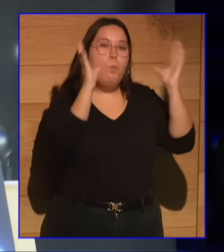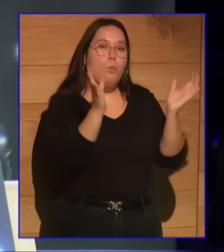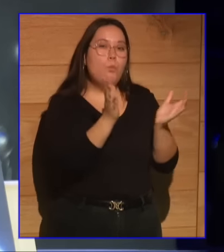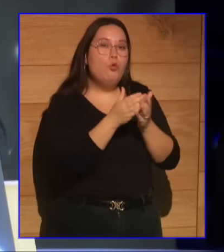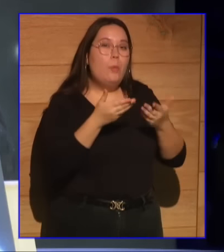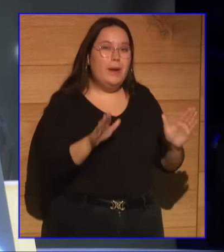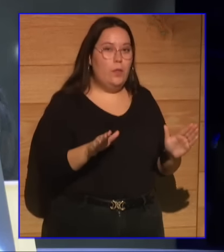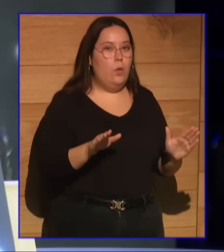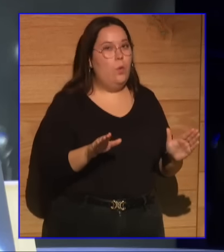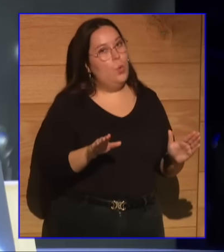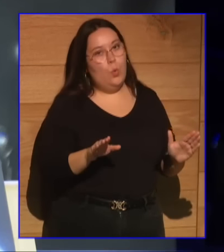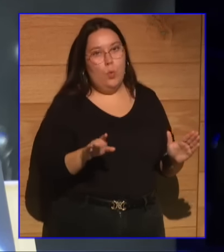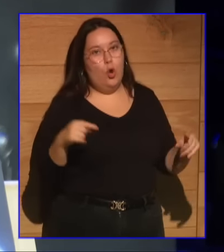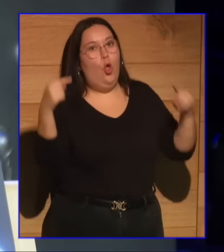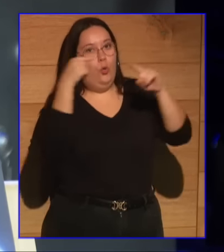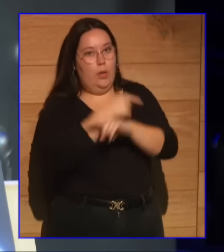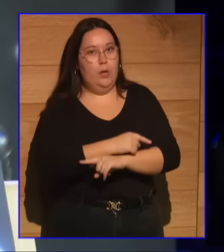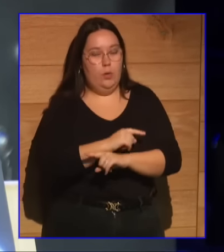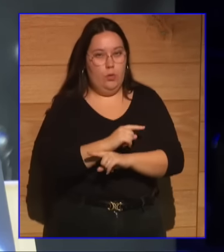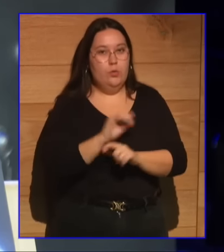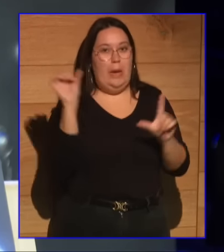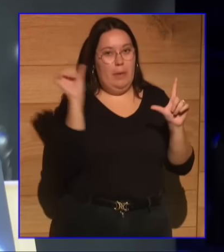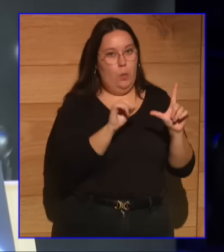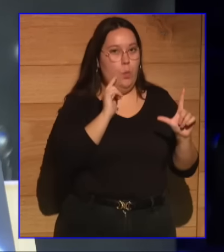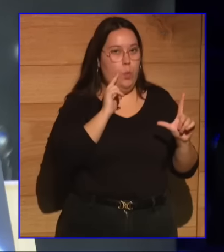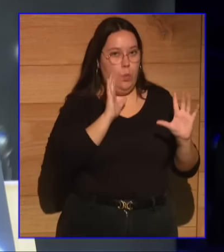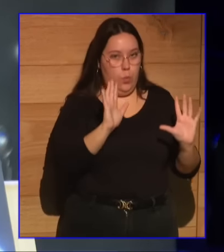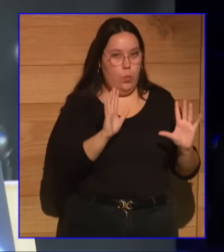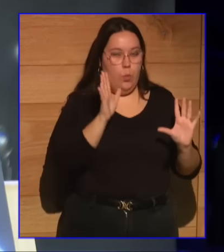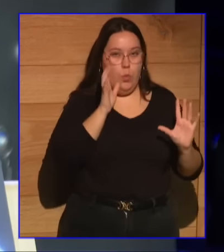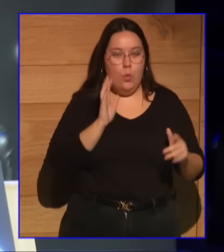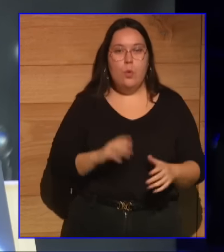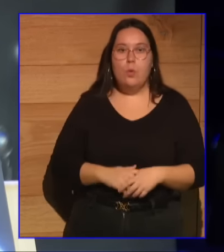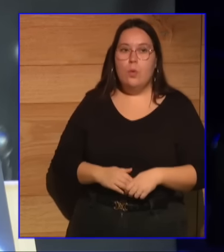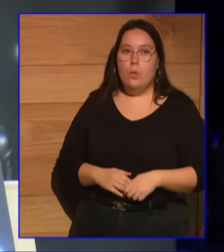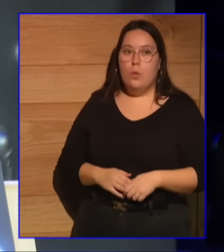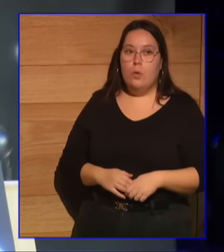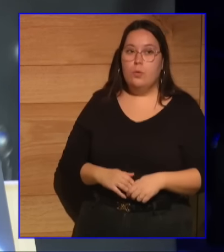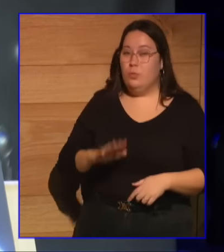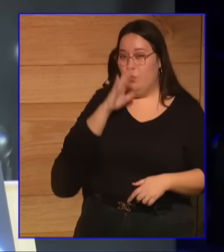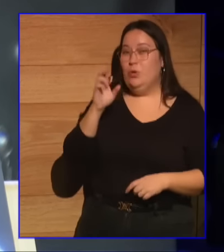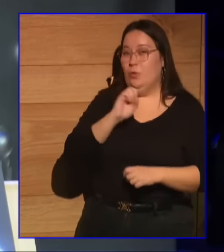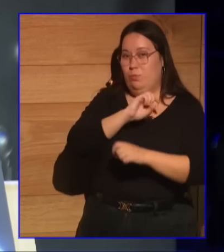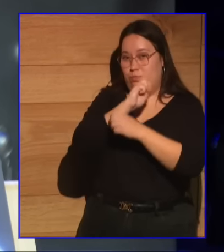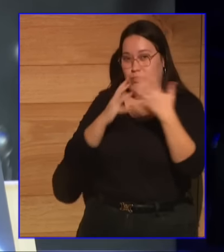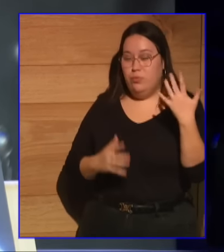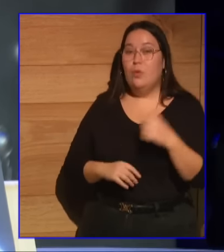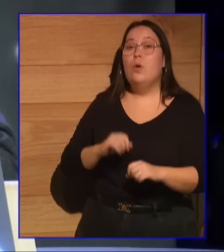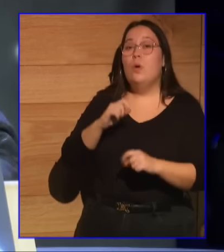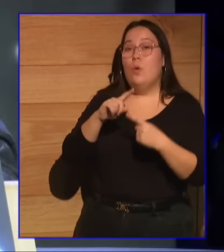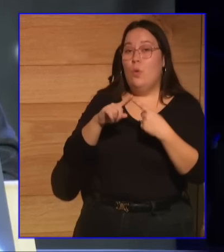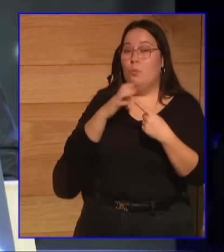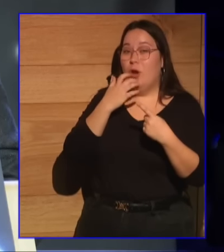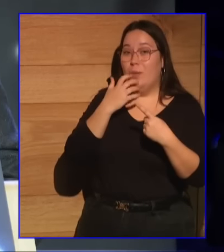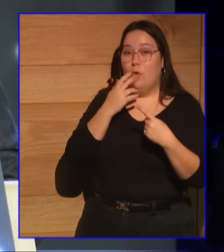decididamente lo contrario. Es una peli bastante terrorífica por momentos, ¿eh? Por varias razones. Y una de ellas es